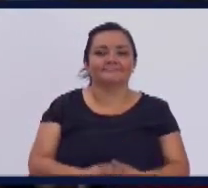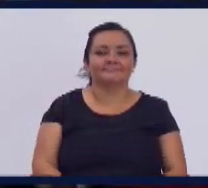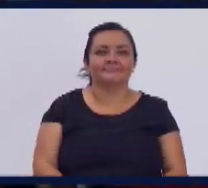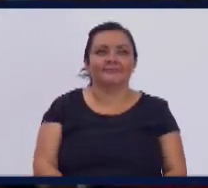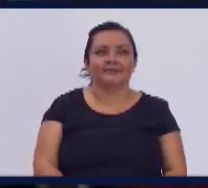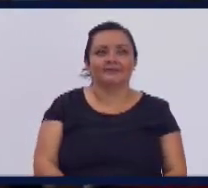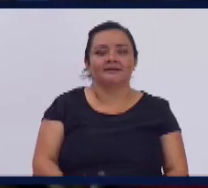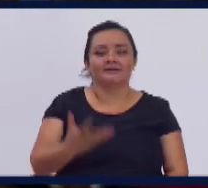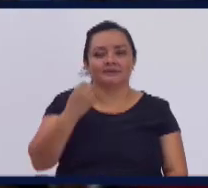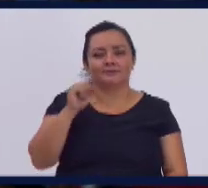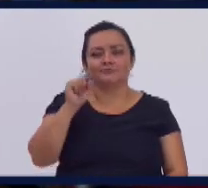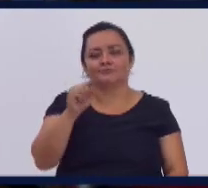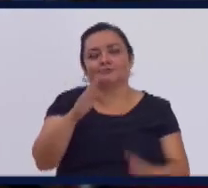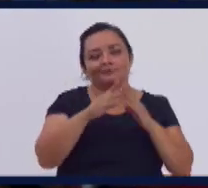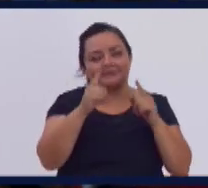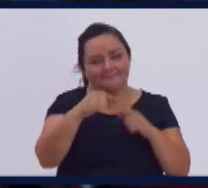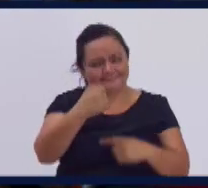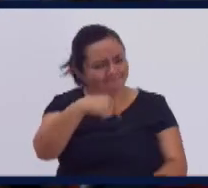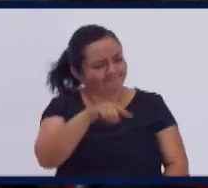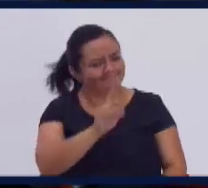quiero que vayas a casa pensando: